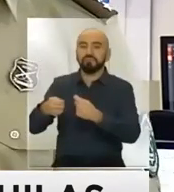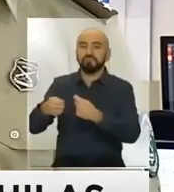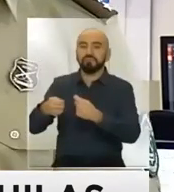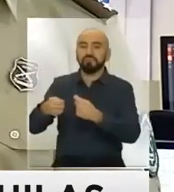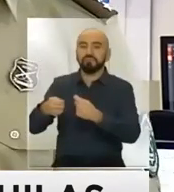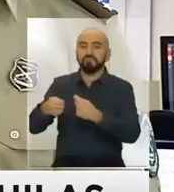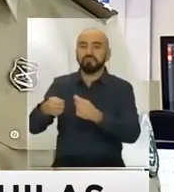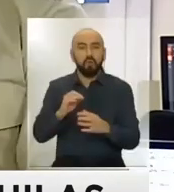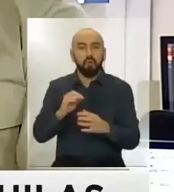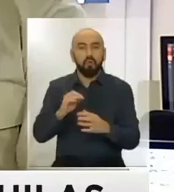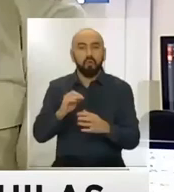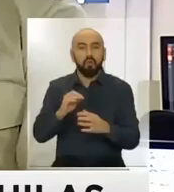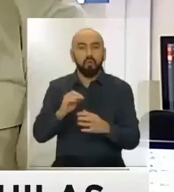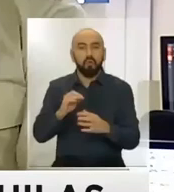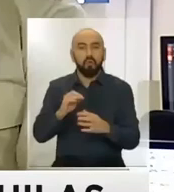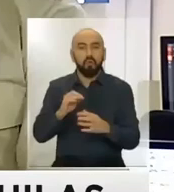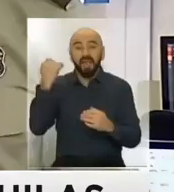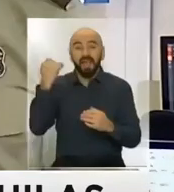al consumidor.